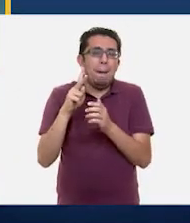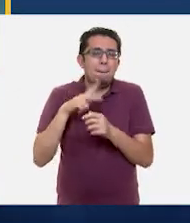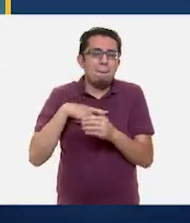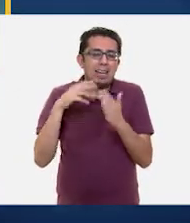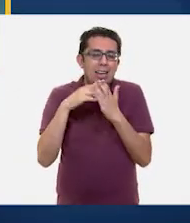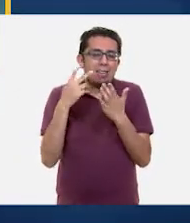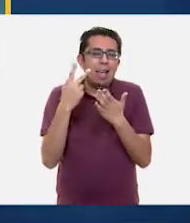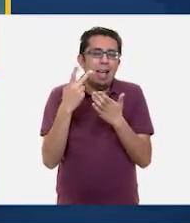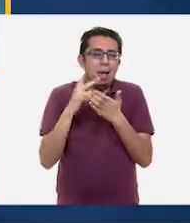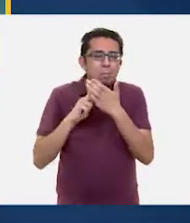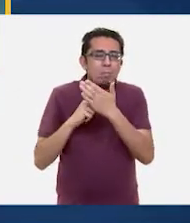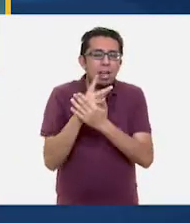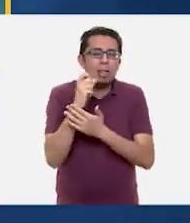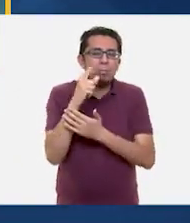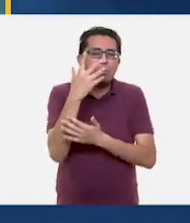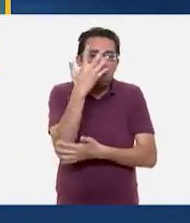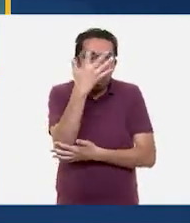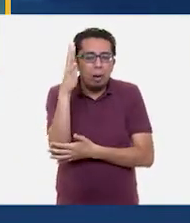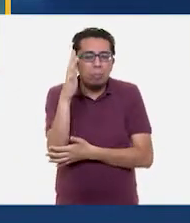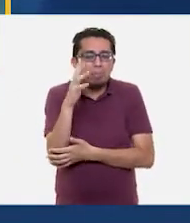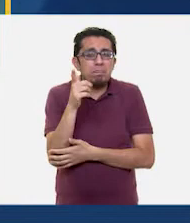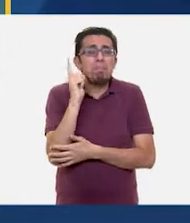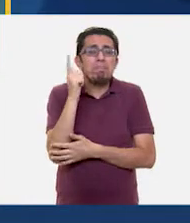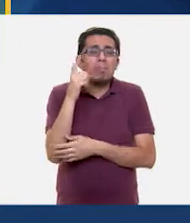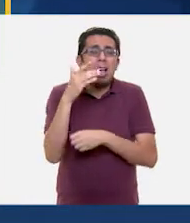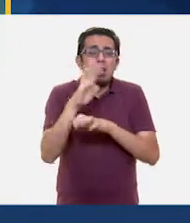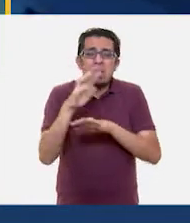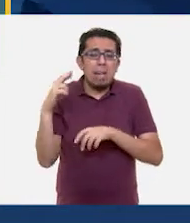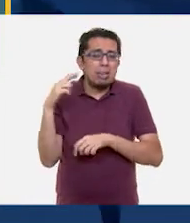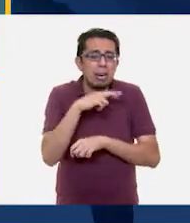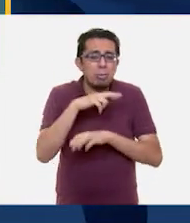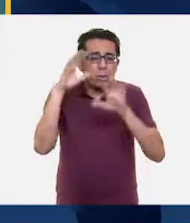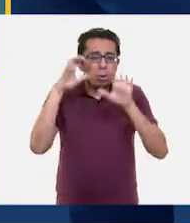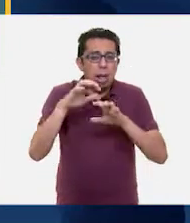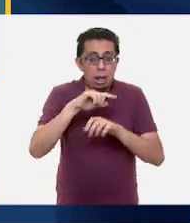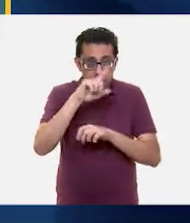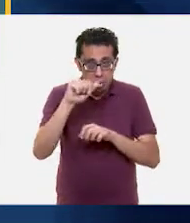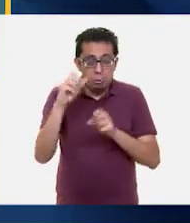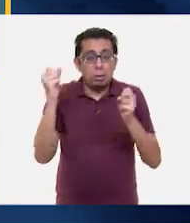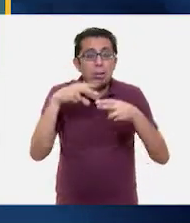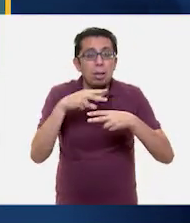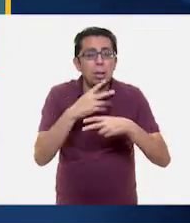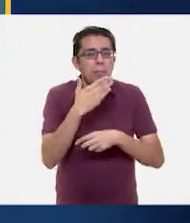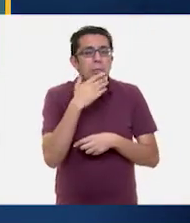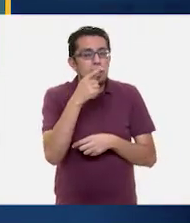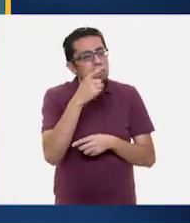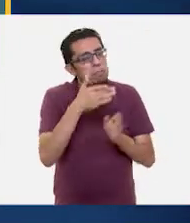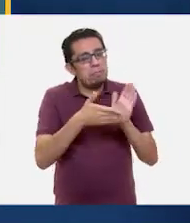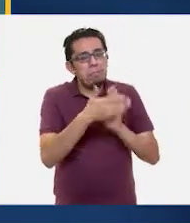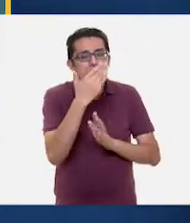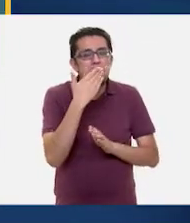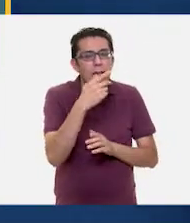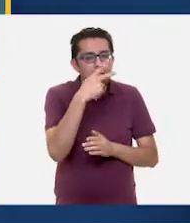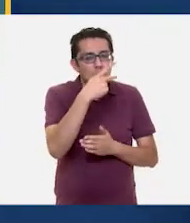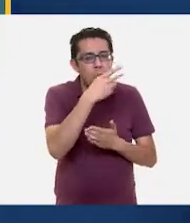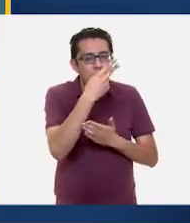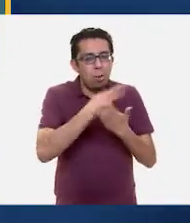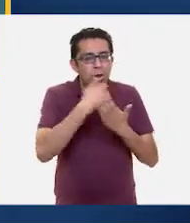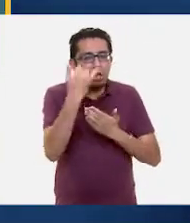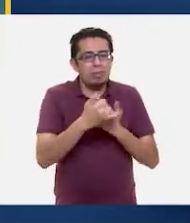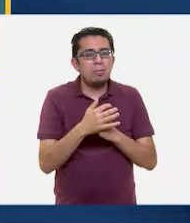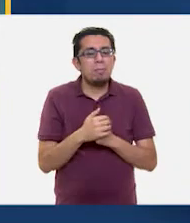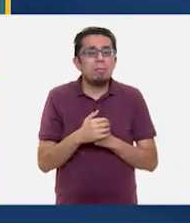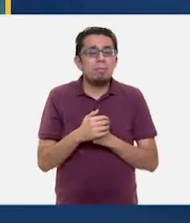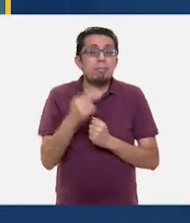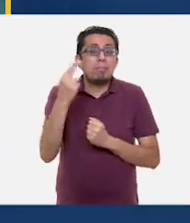Ay, espero que llueva pronto. Después nos conectamos. Sí, está bien, Carola. Que te vaya bien en tu proyecto. Hay